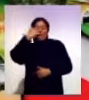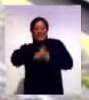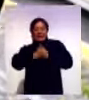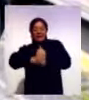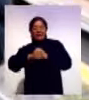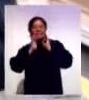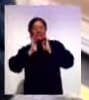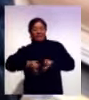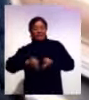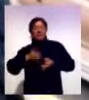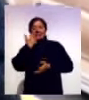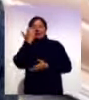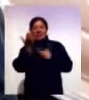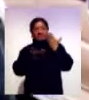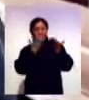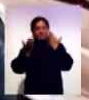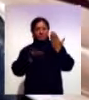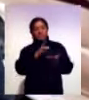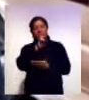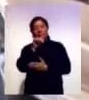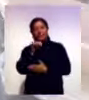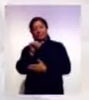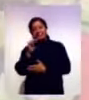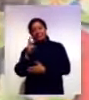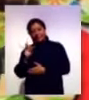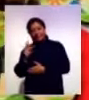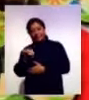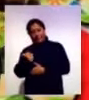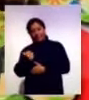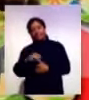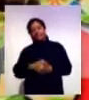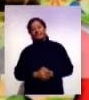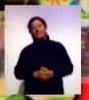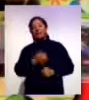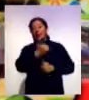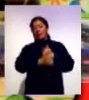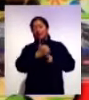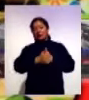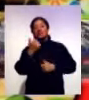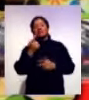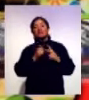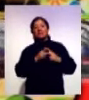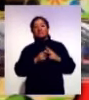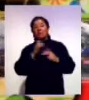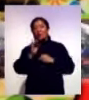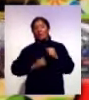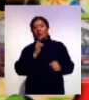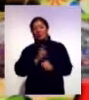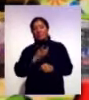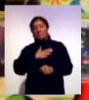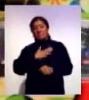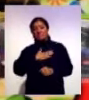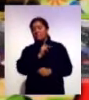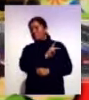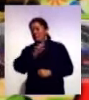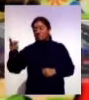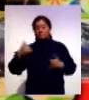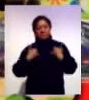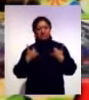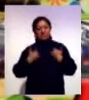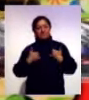quiere estudiar en la Universidad Nacional Autónoma de México. Los concursos de matemáticas son una gran oportunidad para todos los